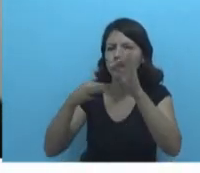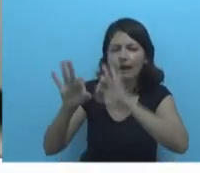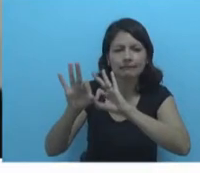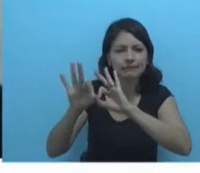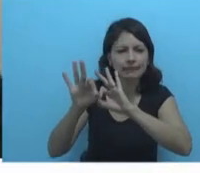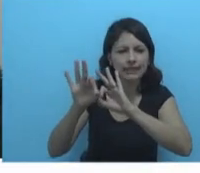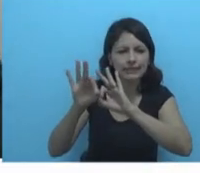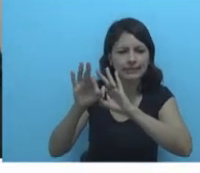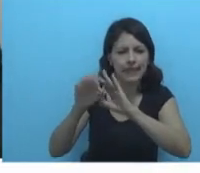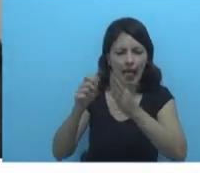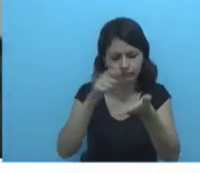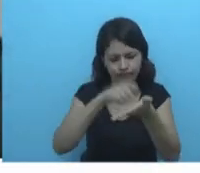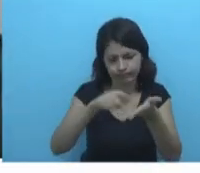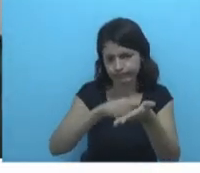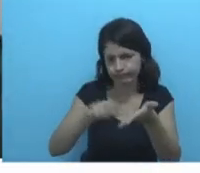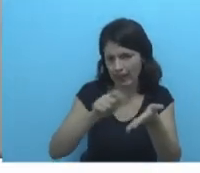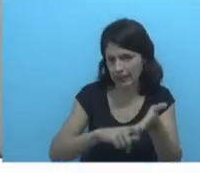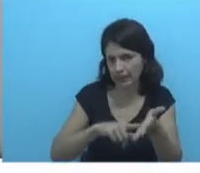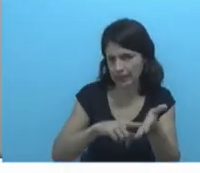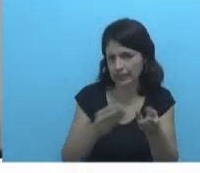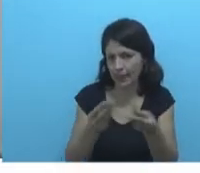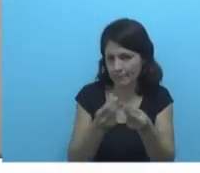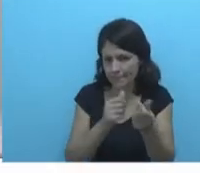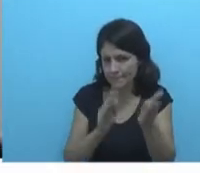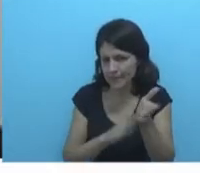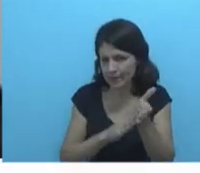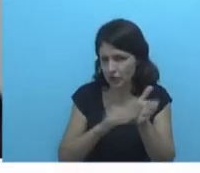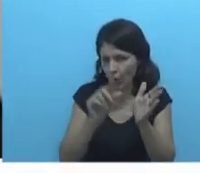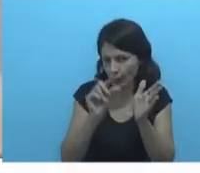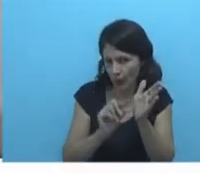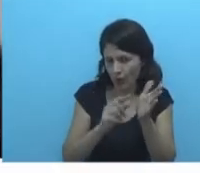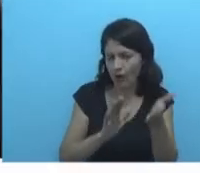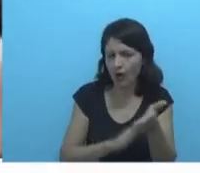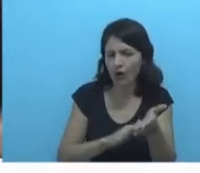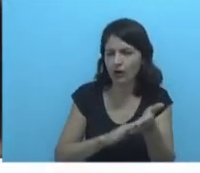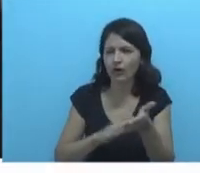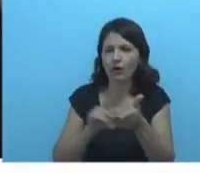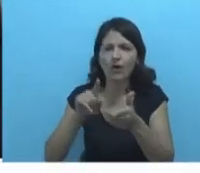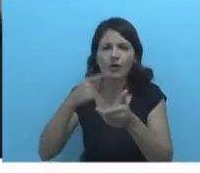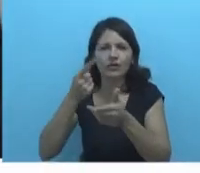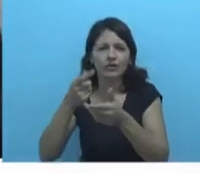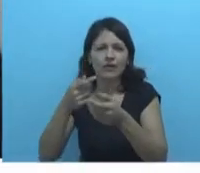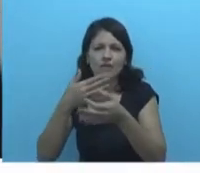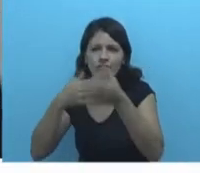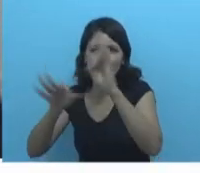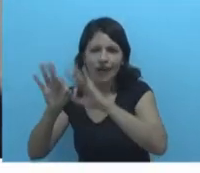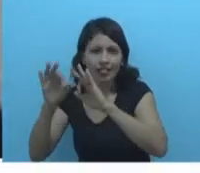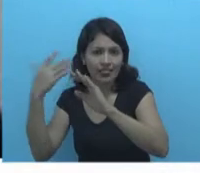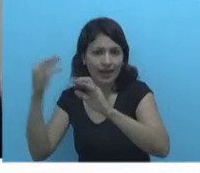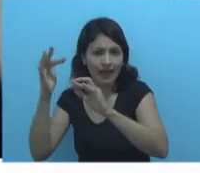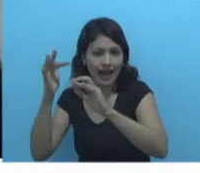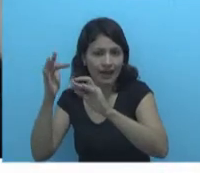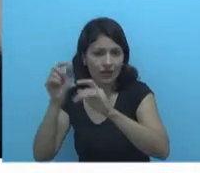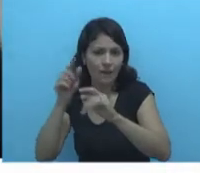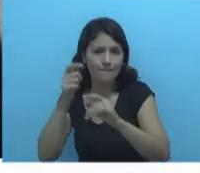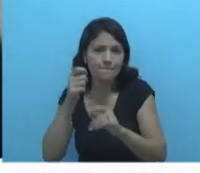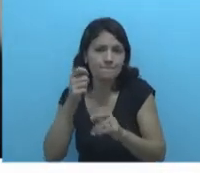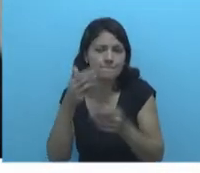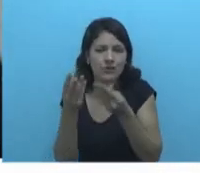a través de empresas extranjeras, subfacturen y se queden con los dólares que nosotros necesitamos.